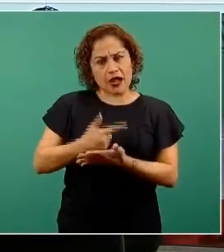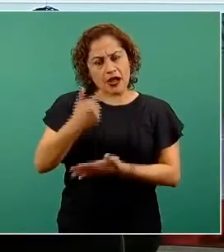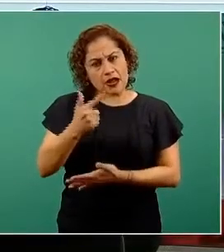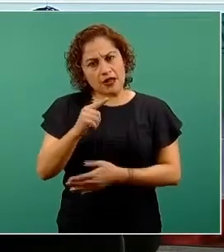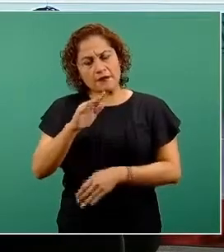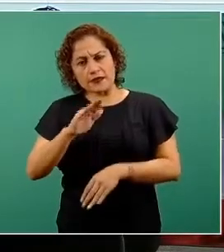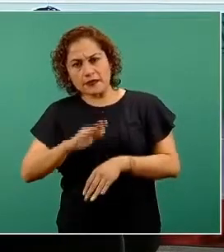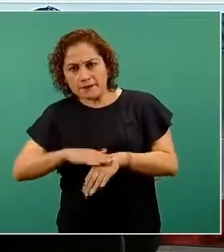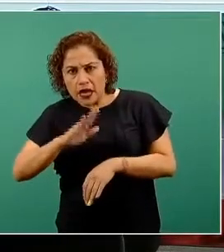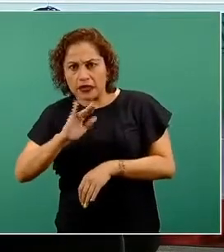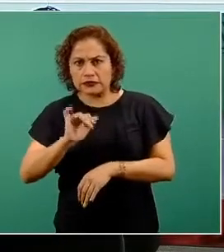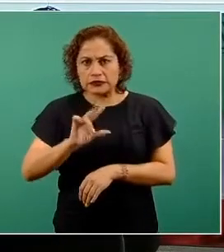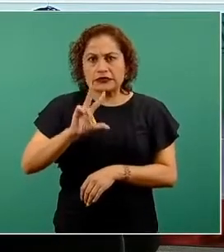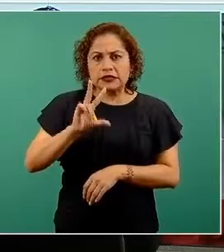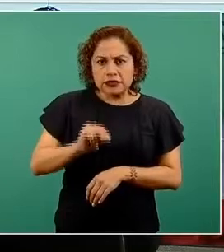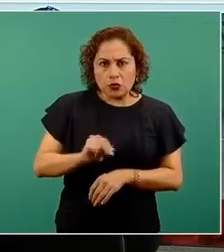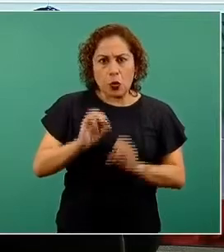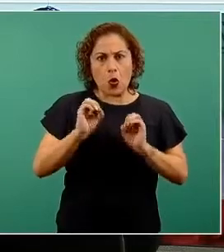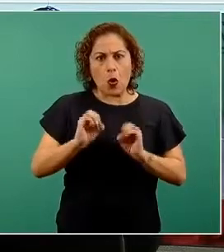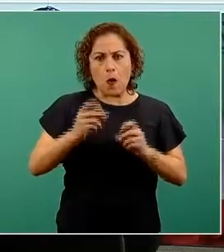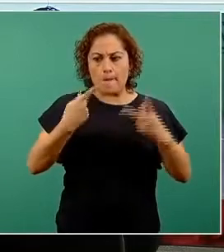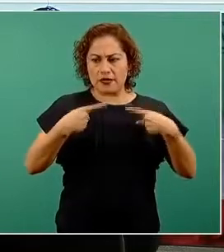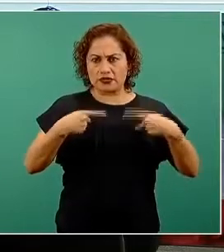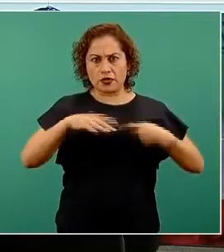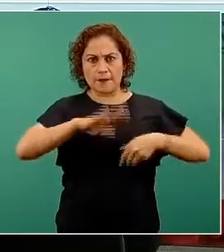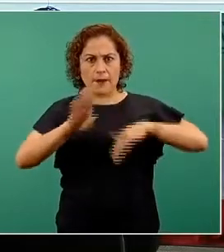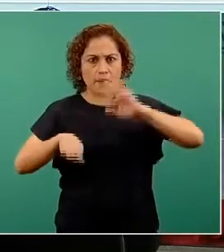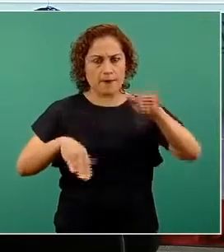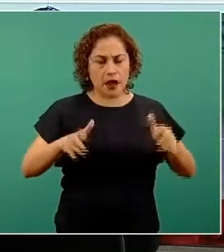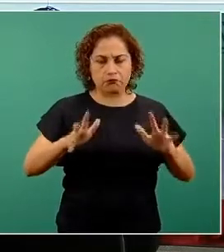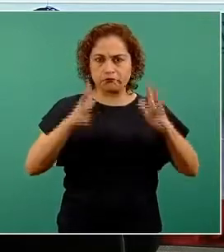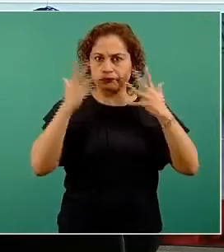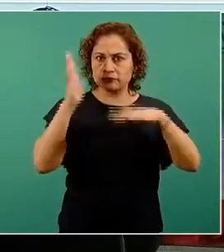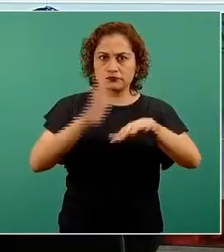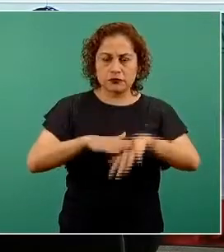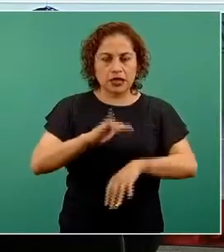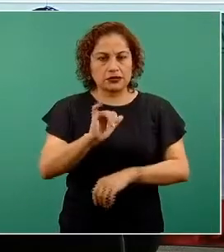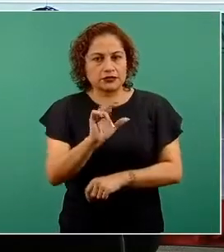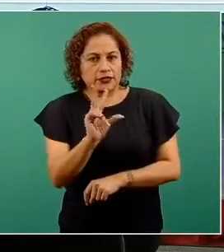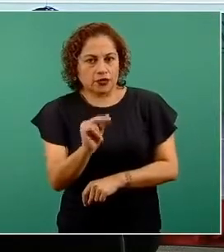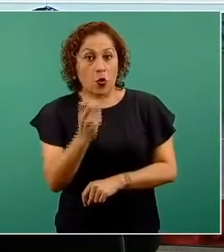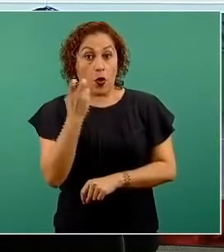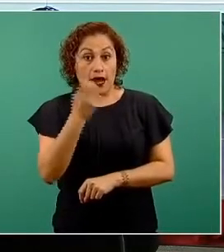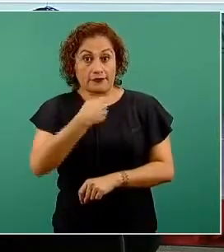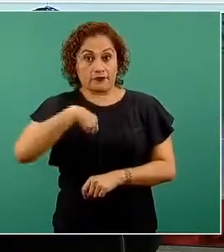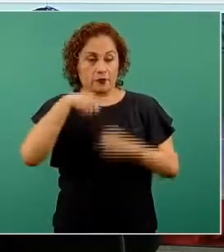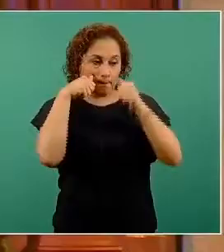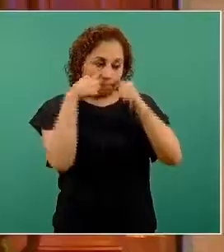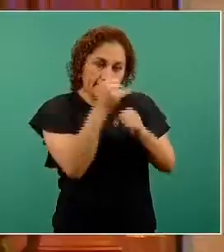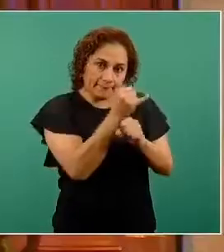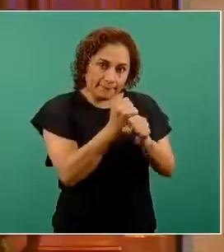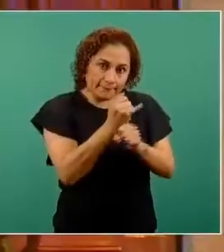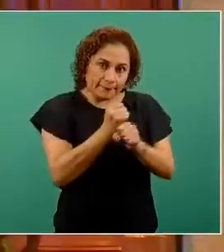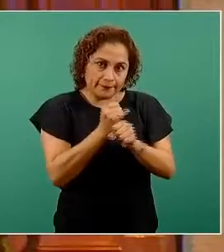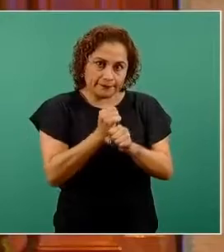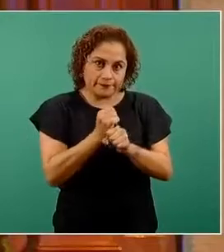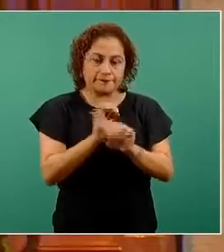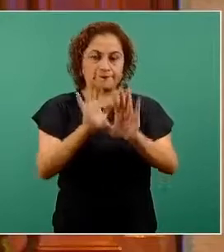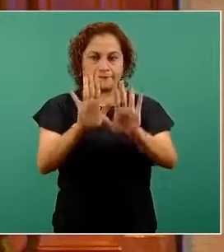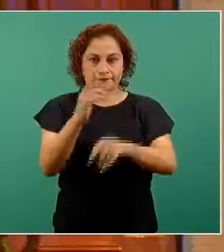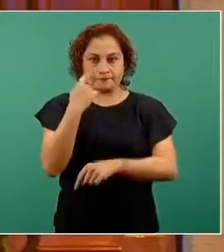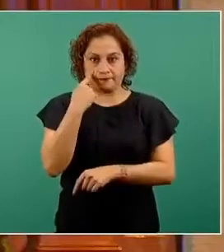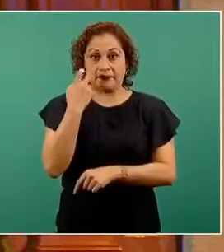o mortalidad, es decir, si están teniendo un comportamiento más agresivo para efecto de las personas. Situación que hasta el momento, y